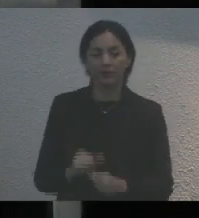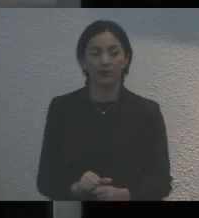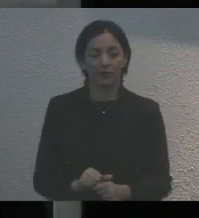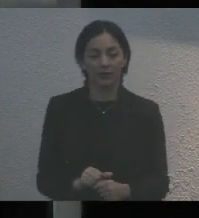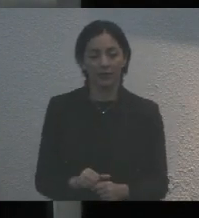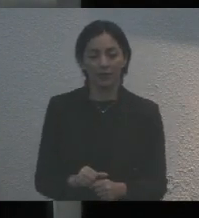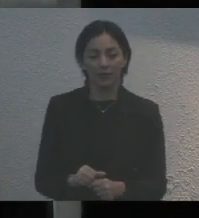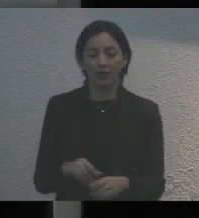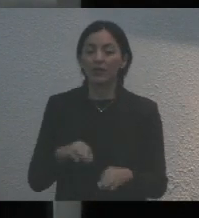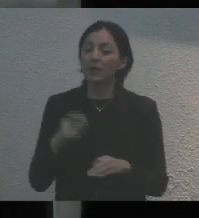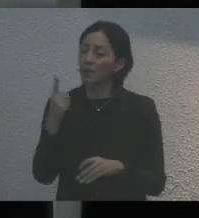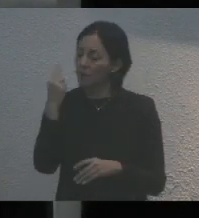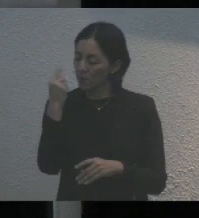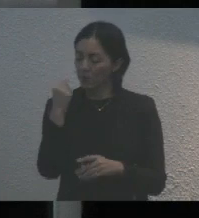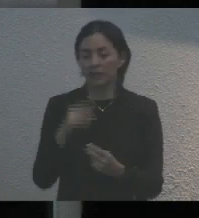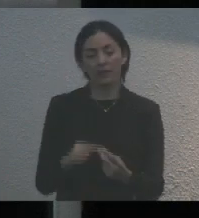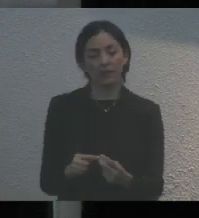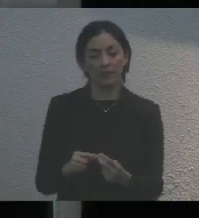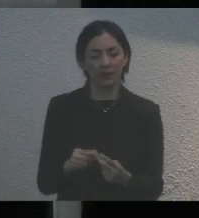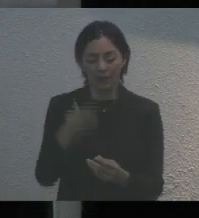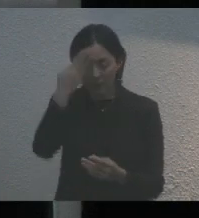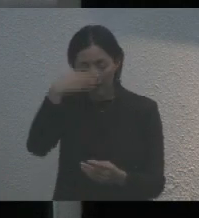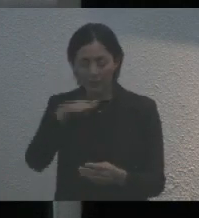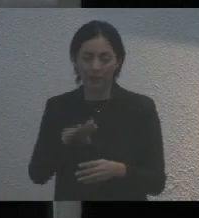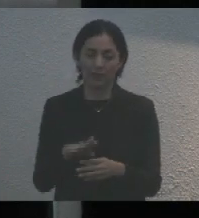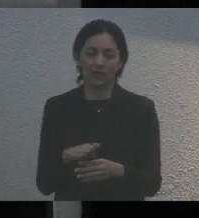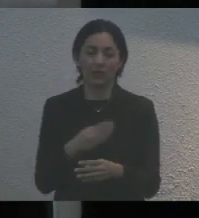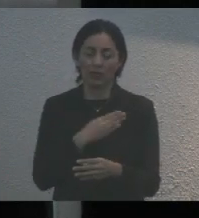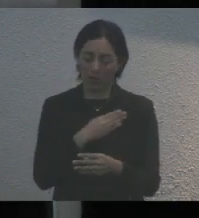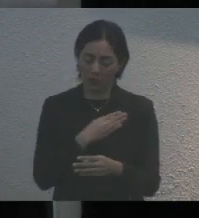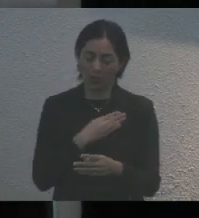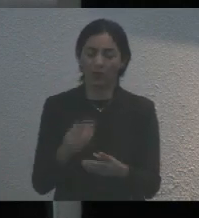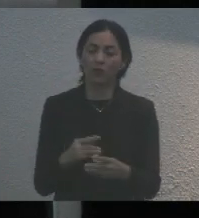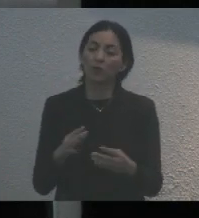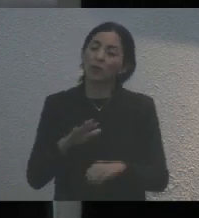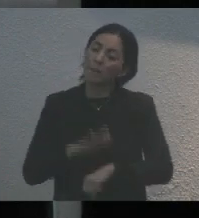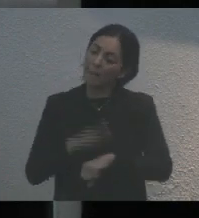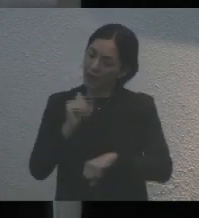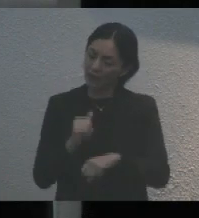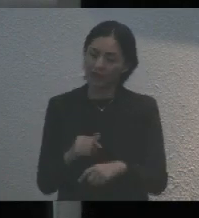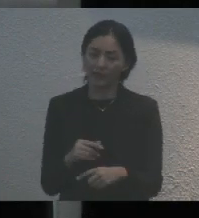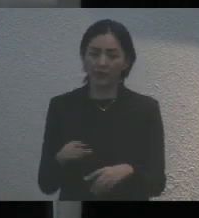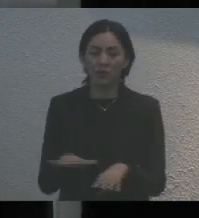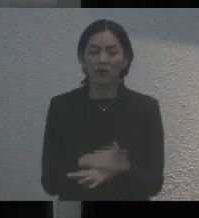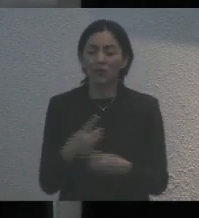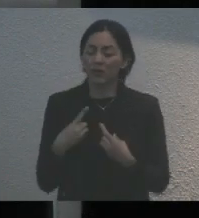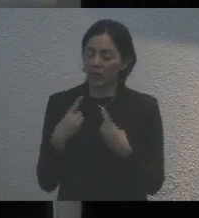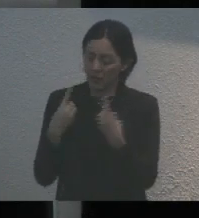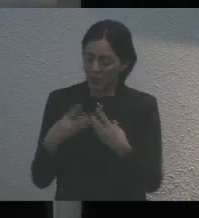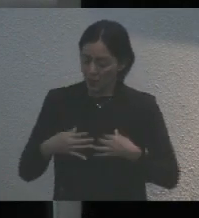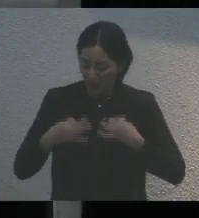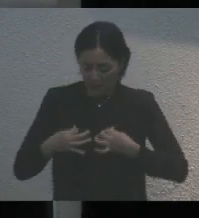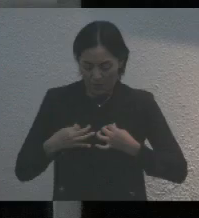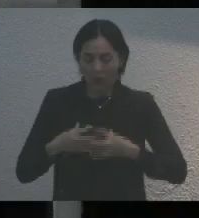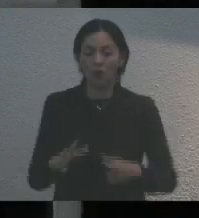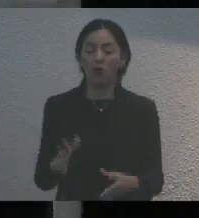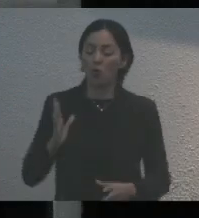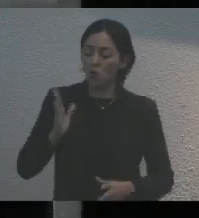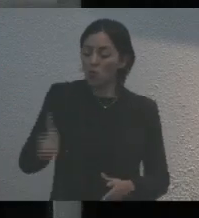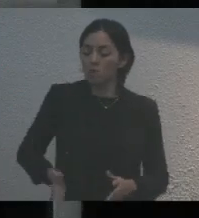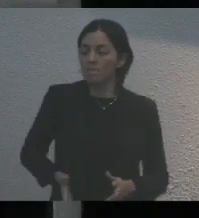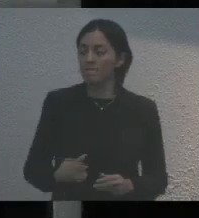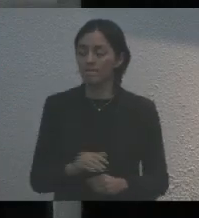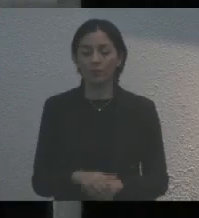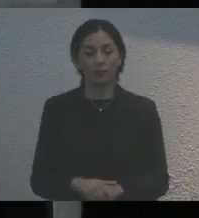dignifique la labor policial. Que sepan que los buenos somos más, que portamos este uniforme con mucho